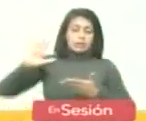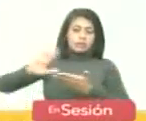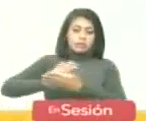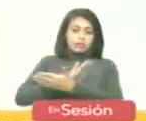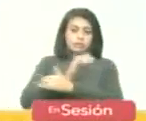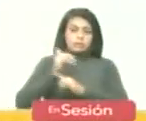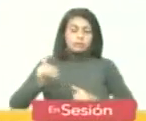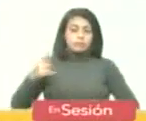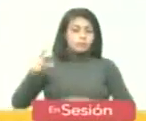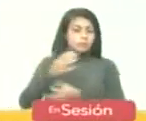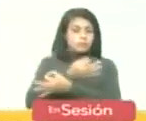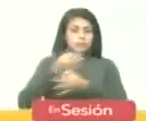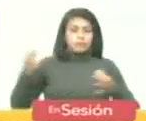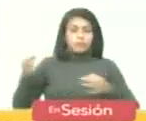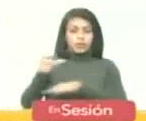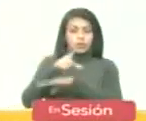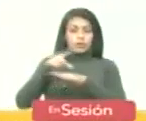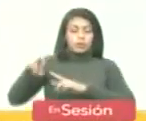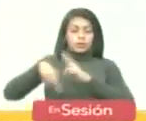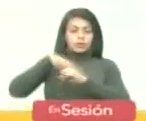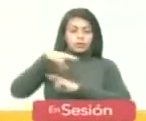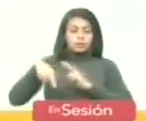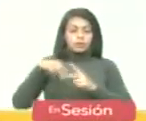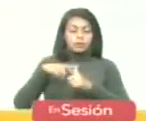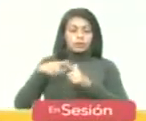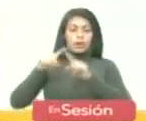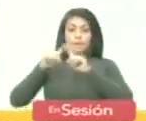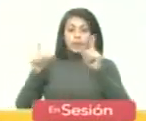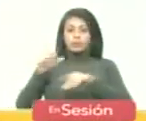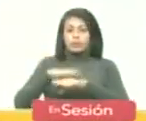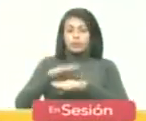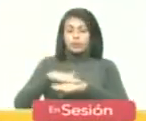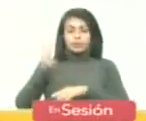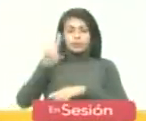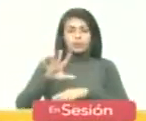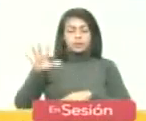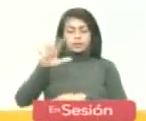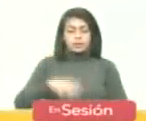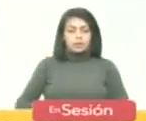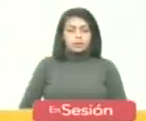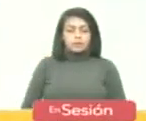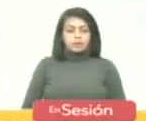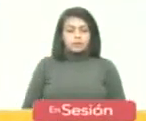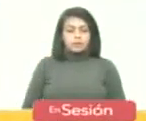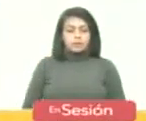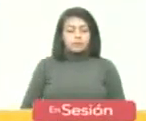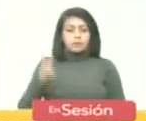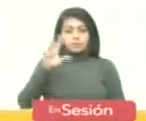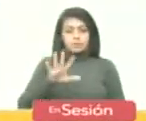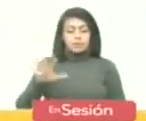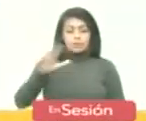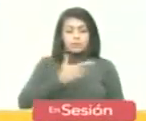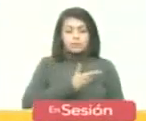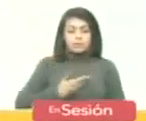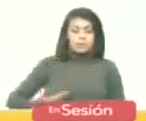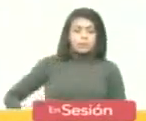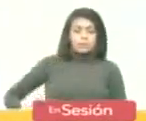gobiernos exitosos, revolucionarios. Pero ¿qué ocurre en Venezuela? En Venezuela el